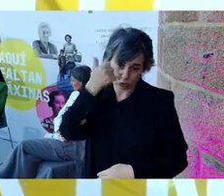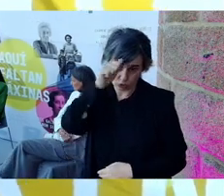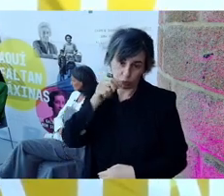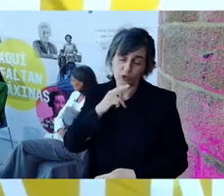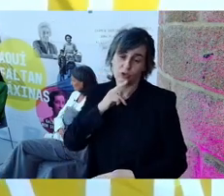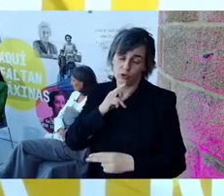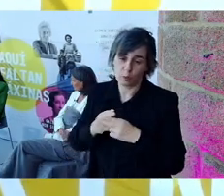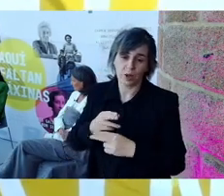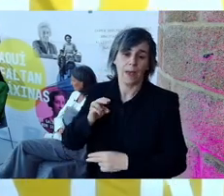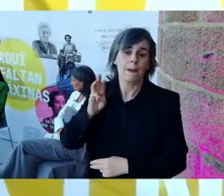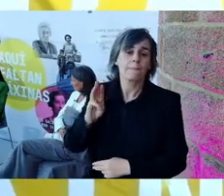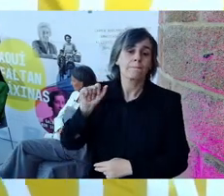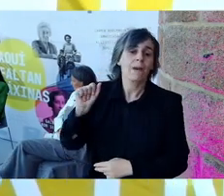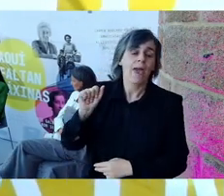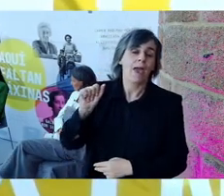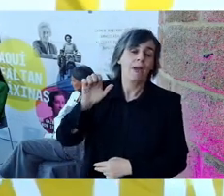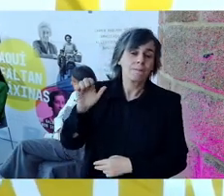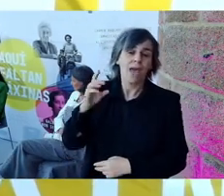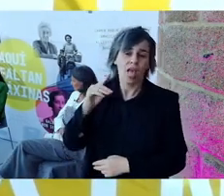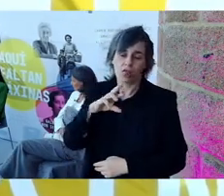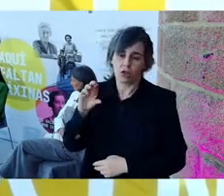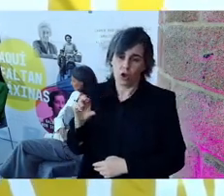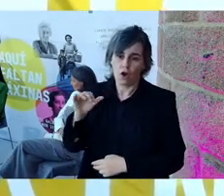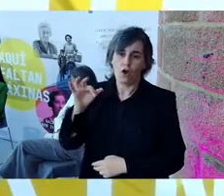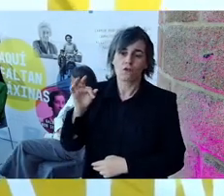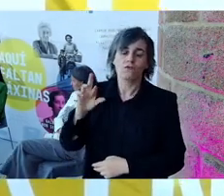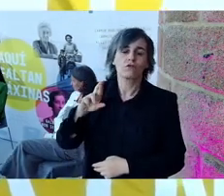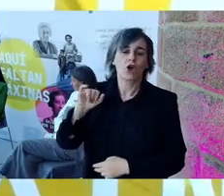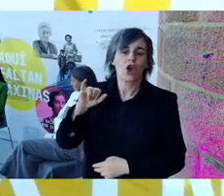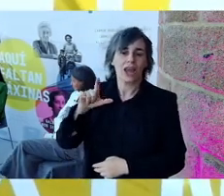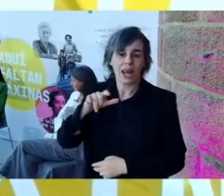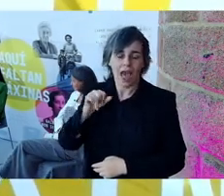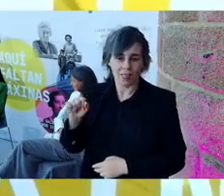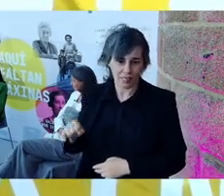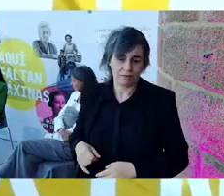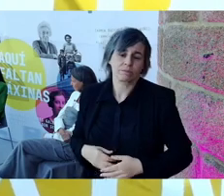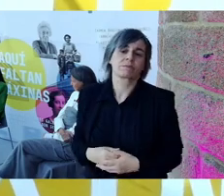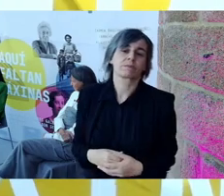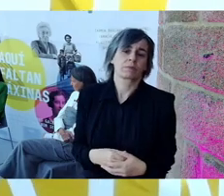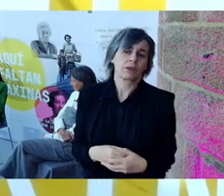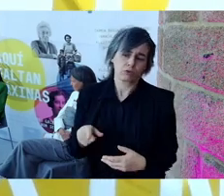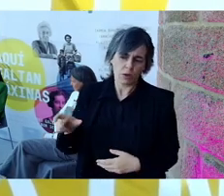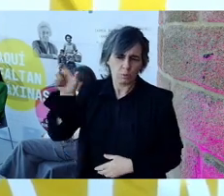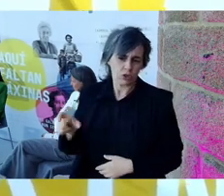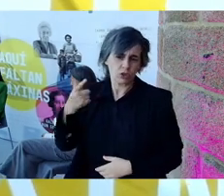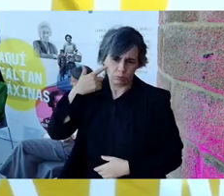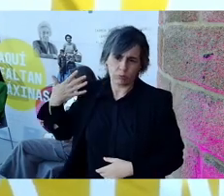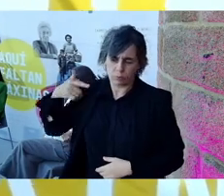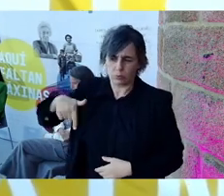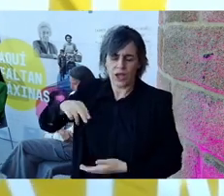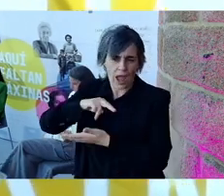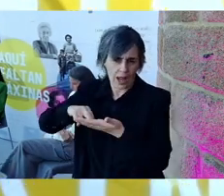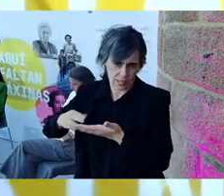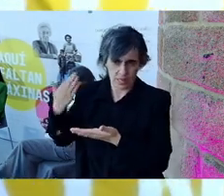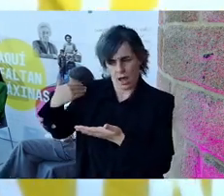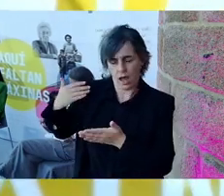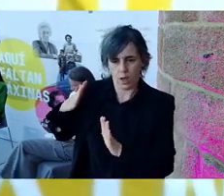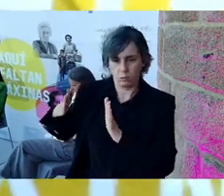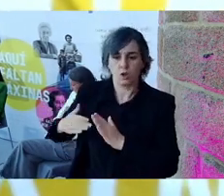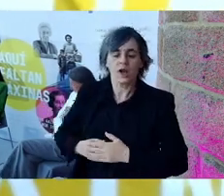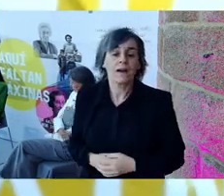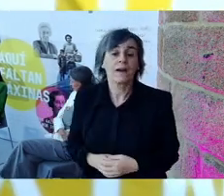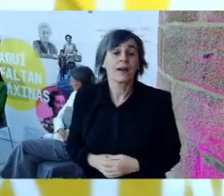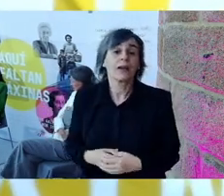sería pues, de la familia de los Traba, una de las más relevantes dentro de esta época en